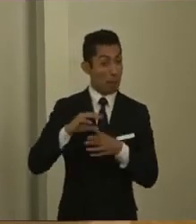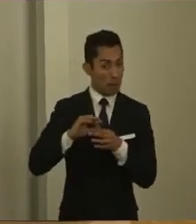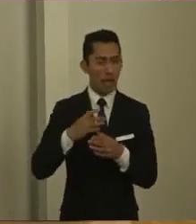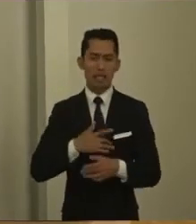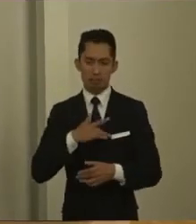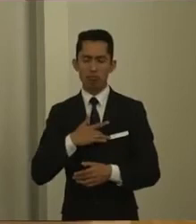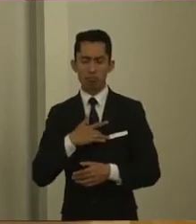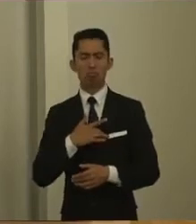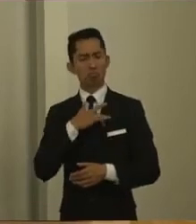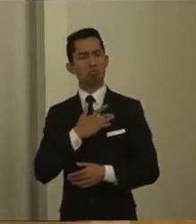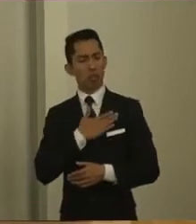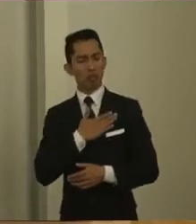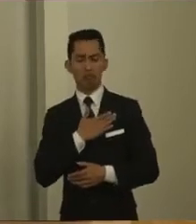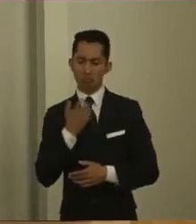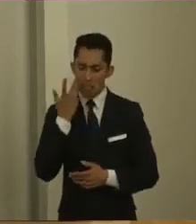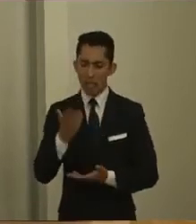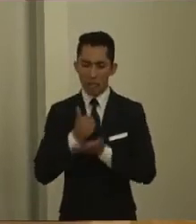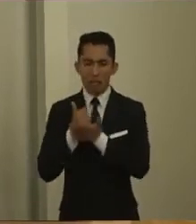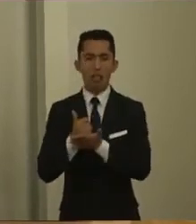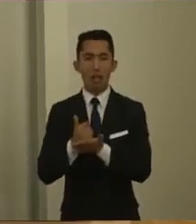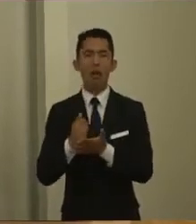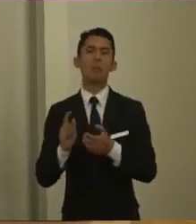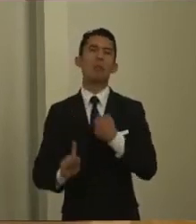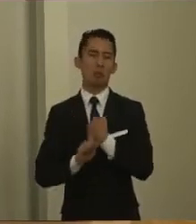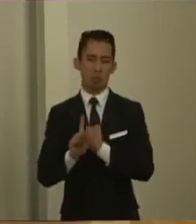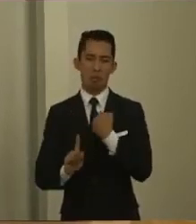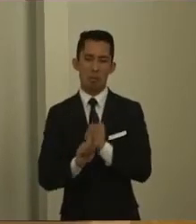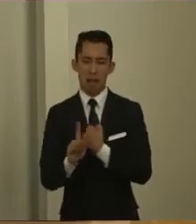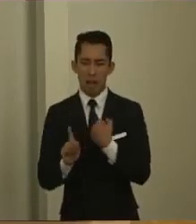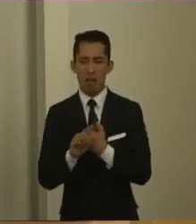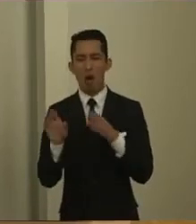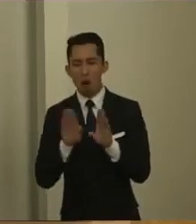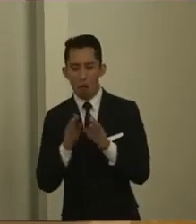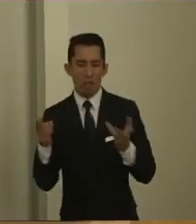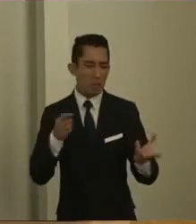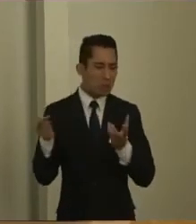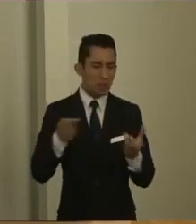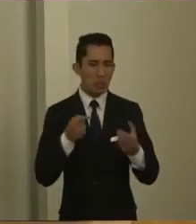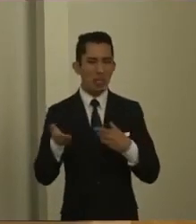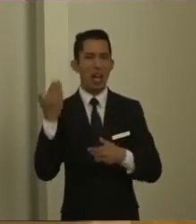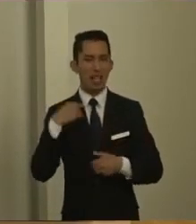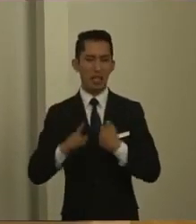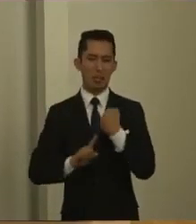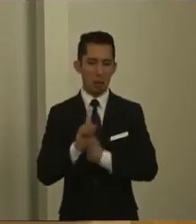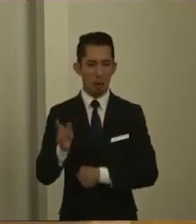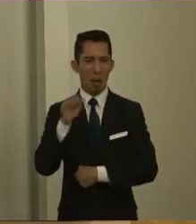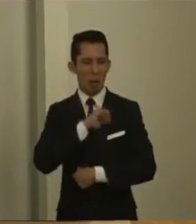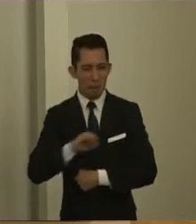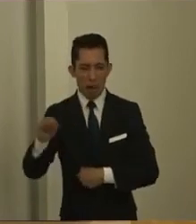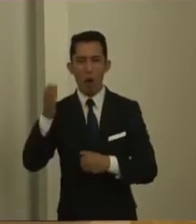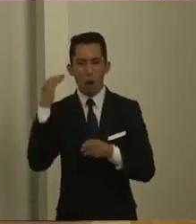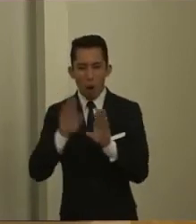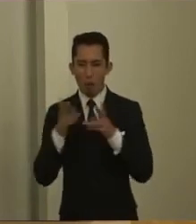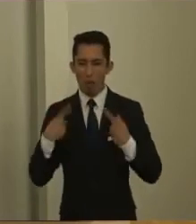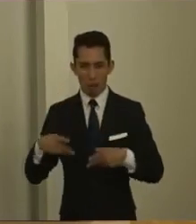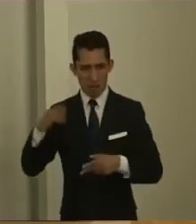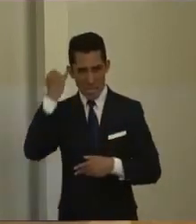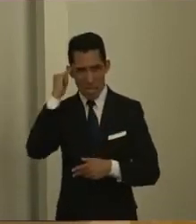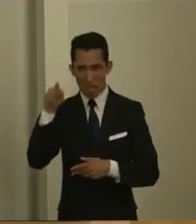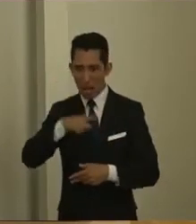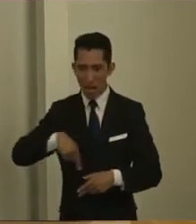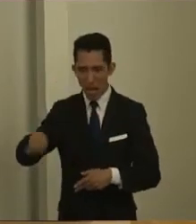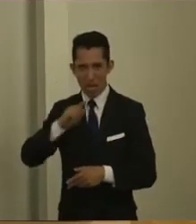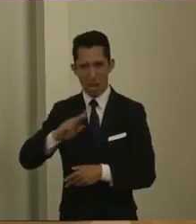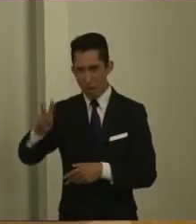fe se suman conflictos territoriales desplazamientos forzosos criminalización y violencia contra los pueblos indígenas